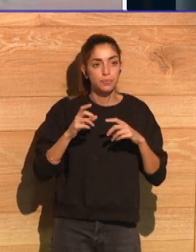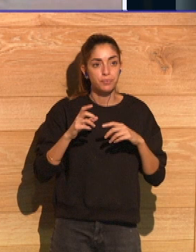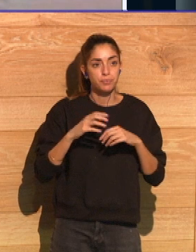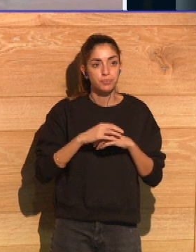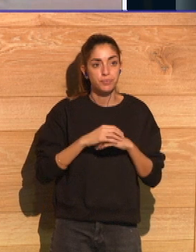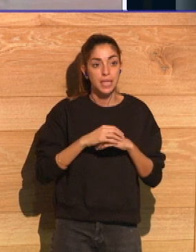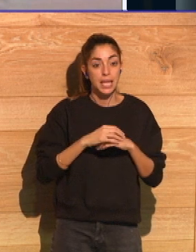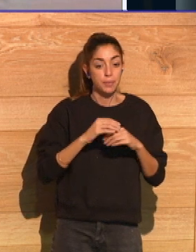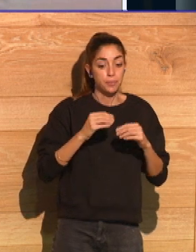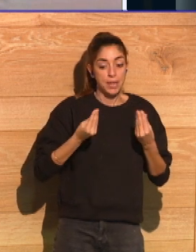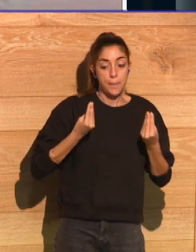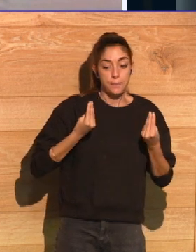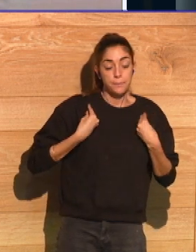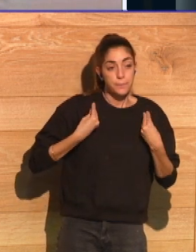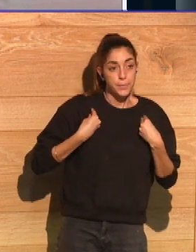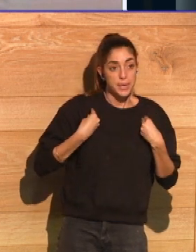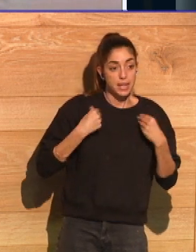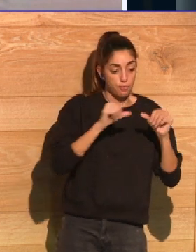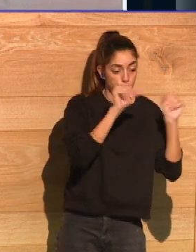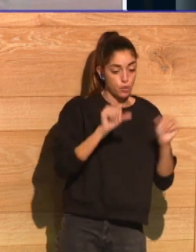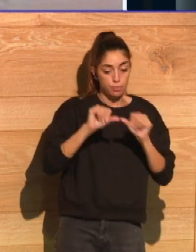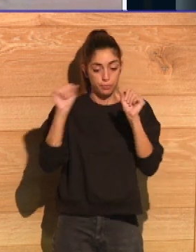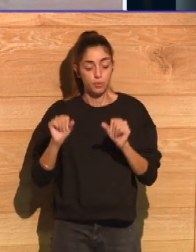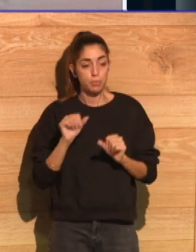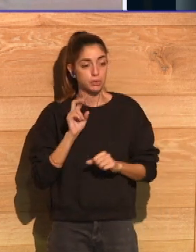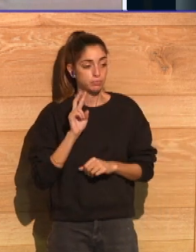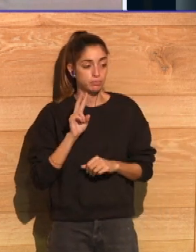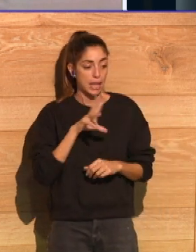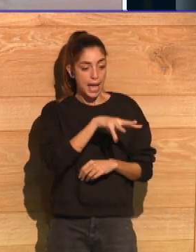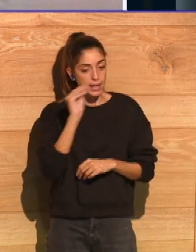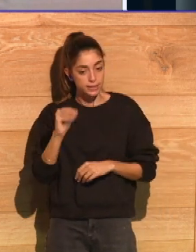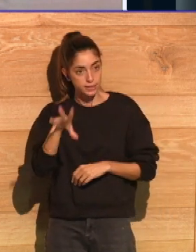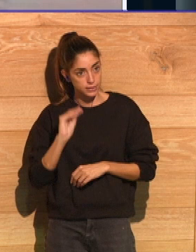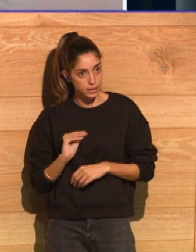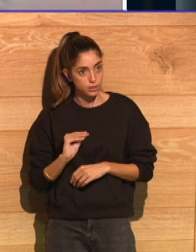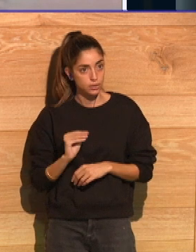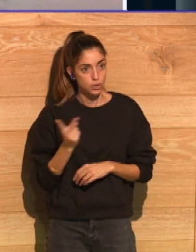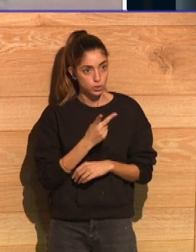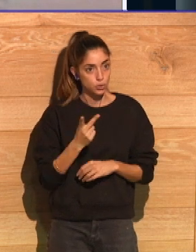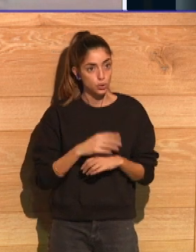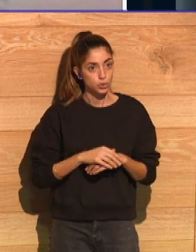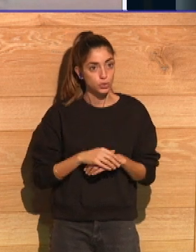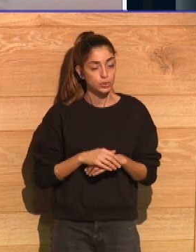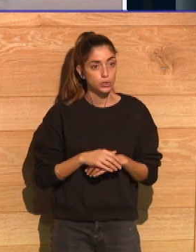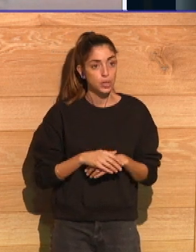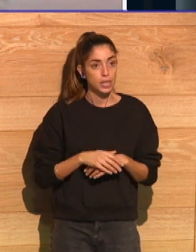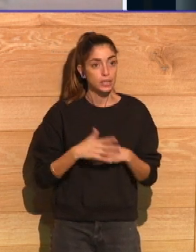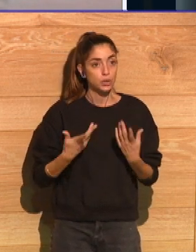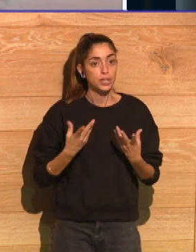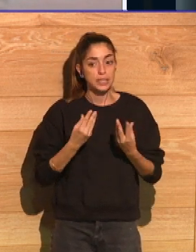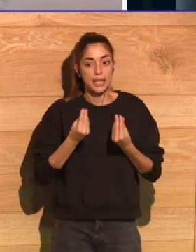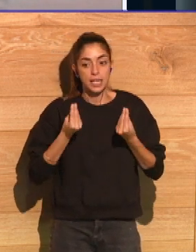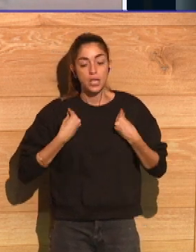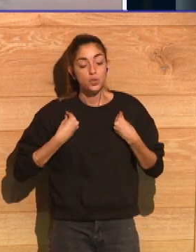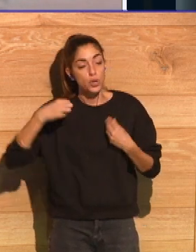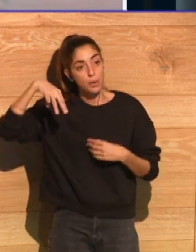diferentes lados de la vida, incluso en esa historia tan inspiradora de Margaret, hay